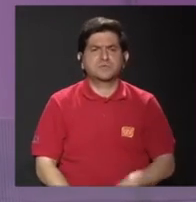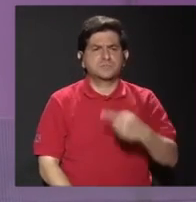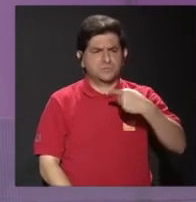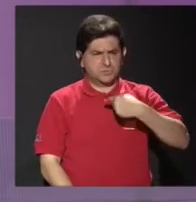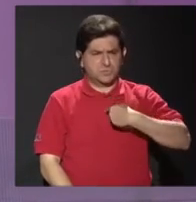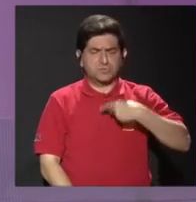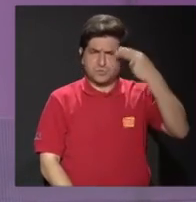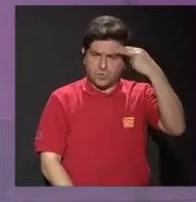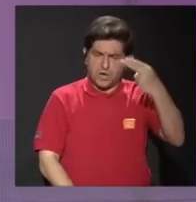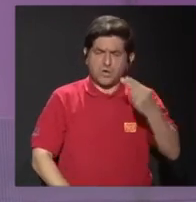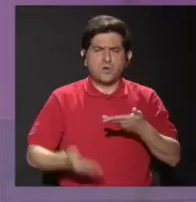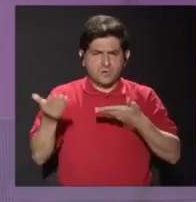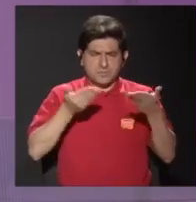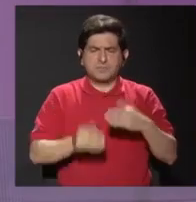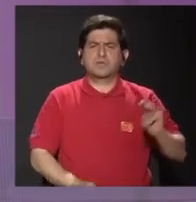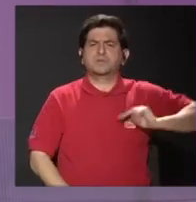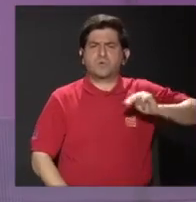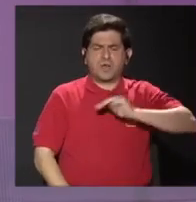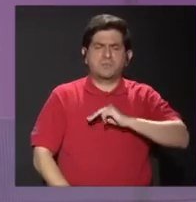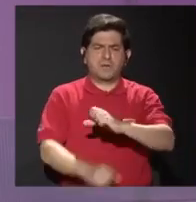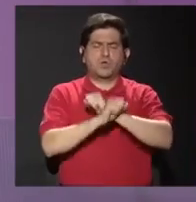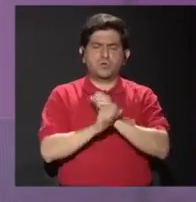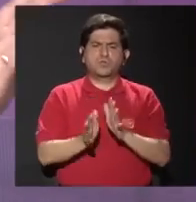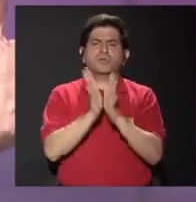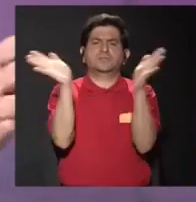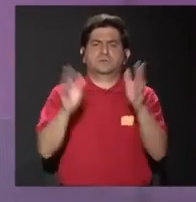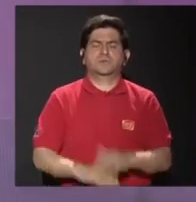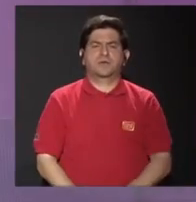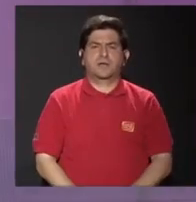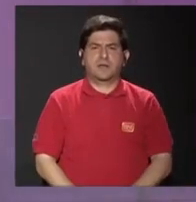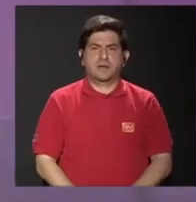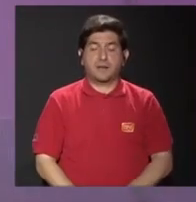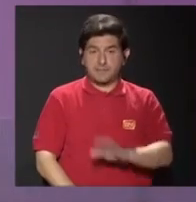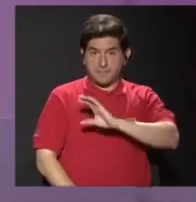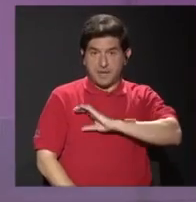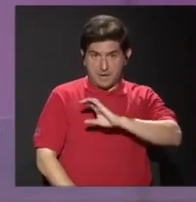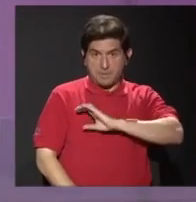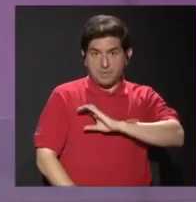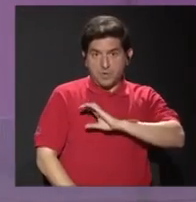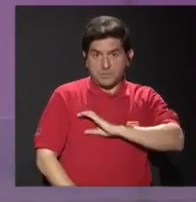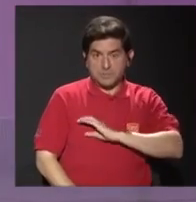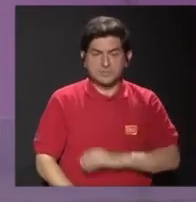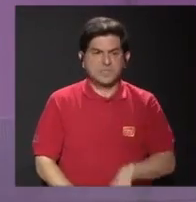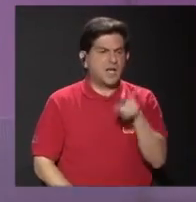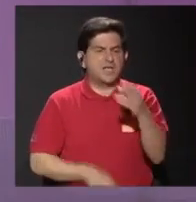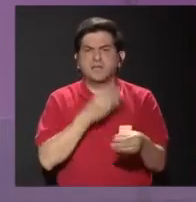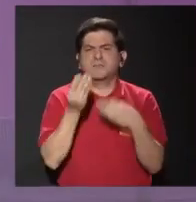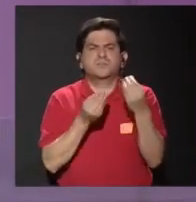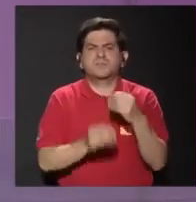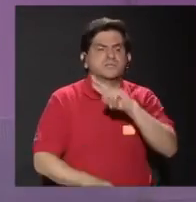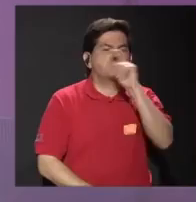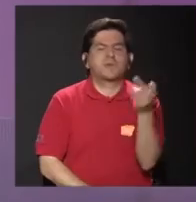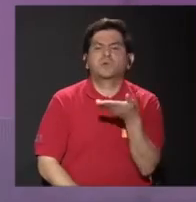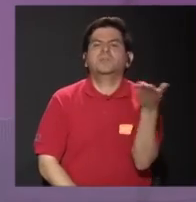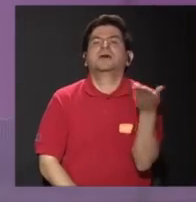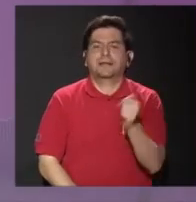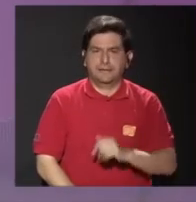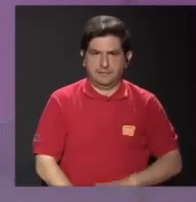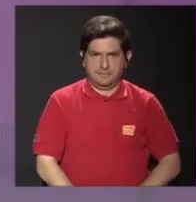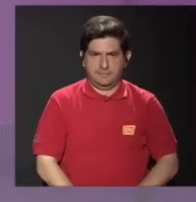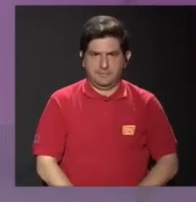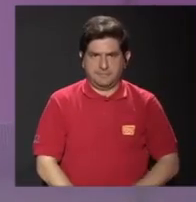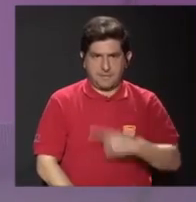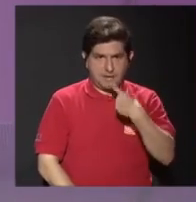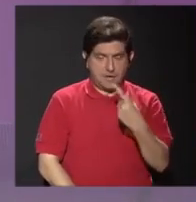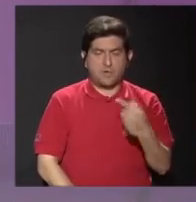me tocó el honor de servir en el ministerio de seguridad pública por ejemplo para la policía administrativa que debe hacer que debe preguntar la verdad que